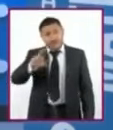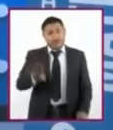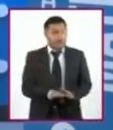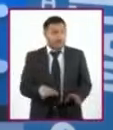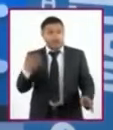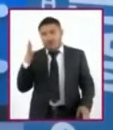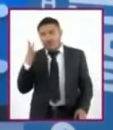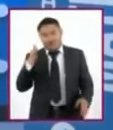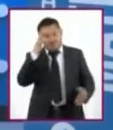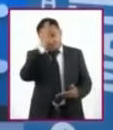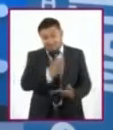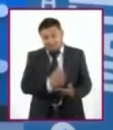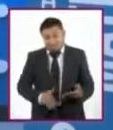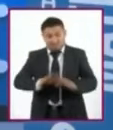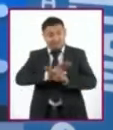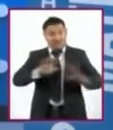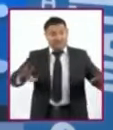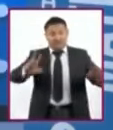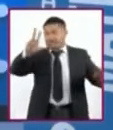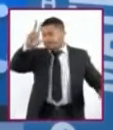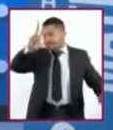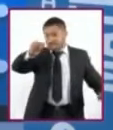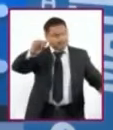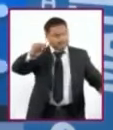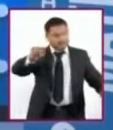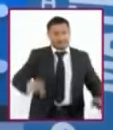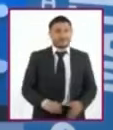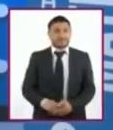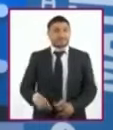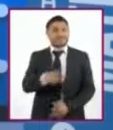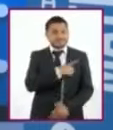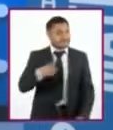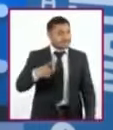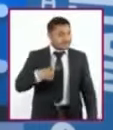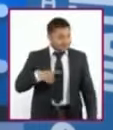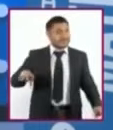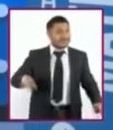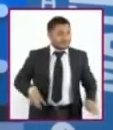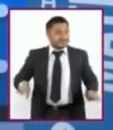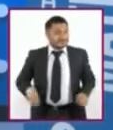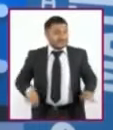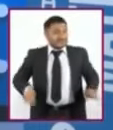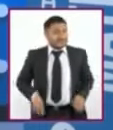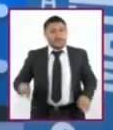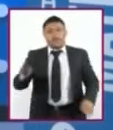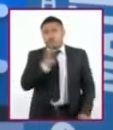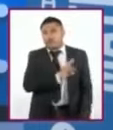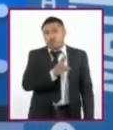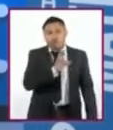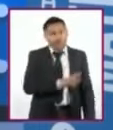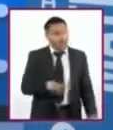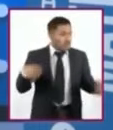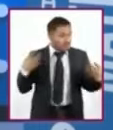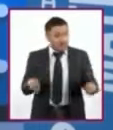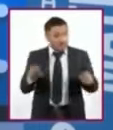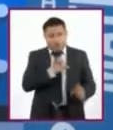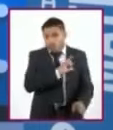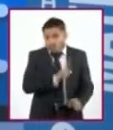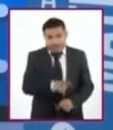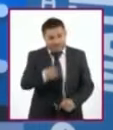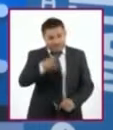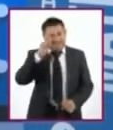la división por la mitad de una imagen o figura. Debe tener características muy particulares. ¿Se acuerda cuáles